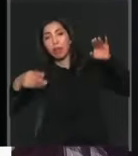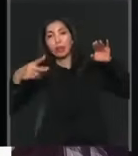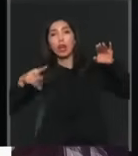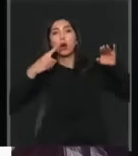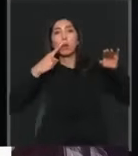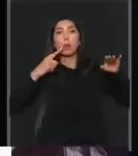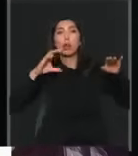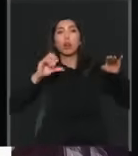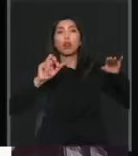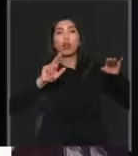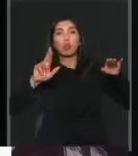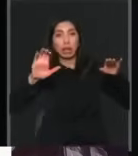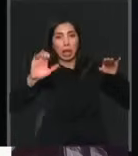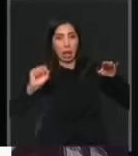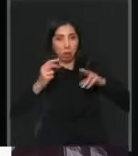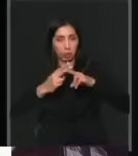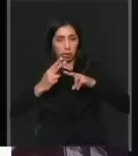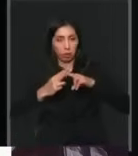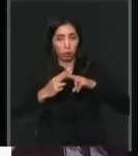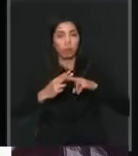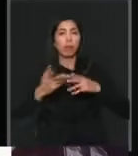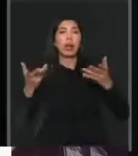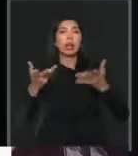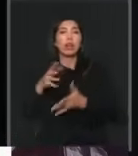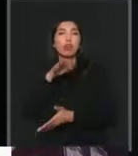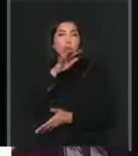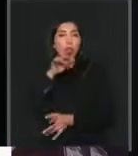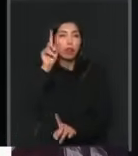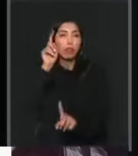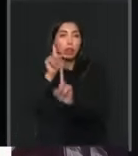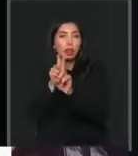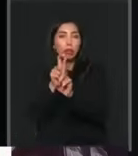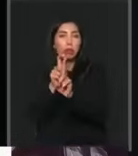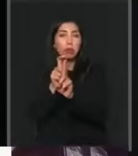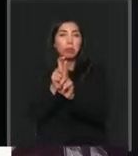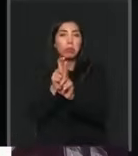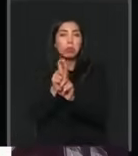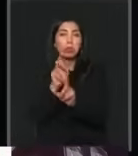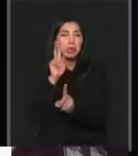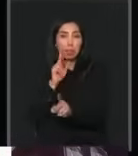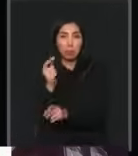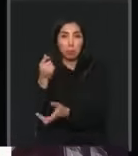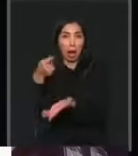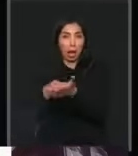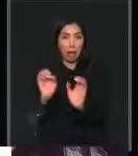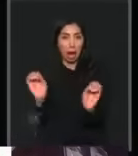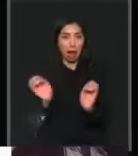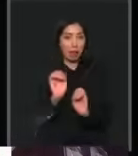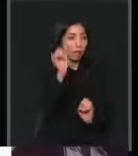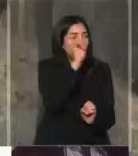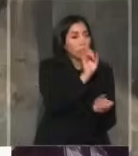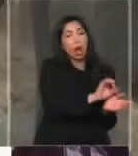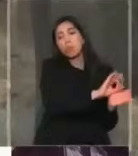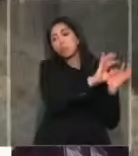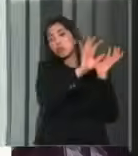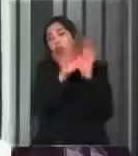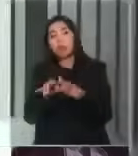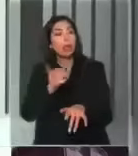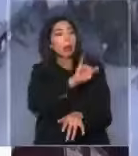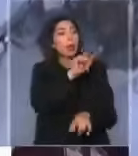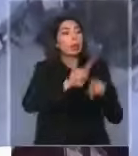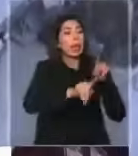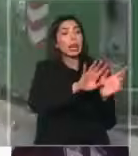para vertir directamente a la quebrada, sin ningún costo operacional, estos residuos para luego taparlos con tierra.